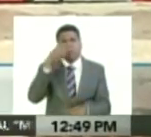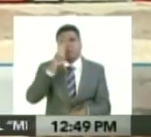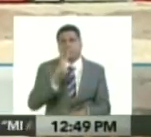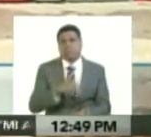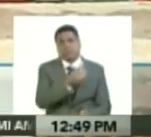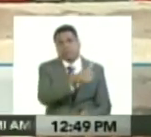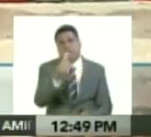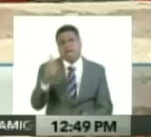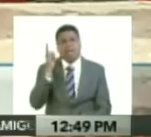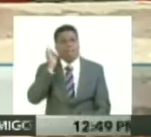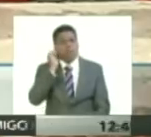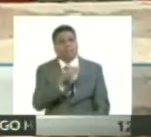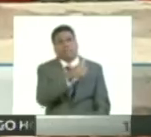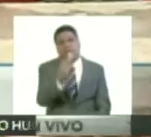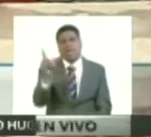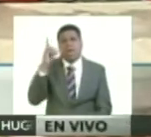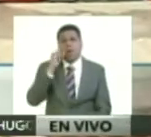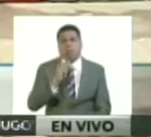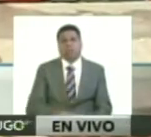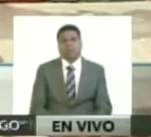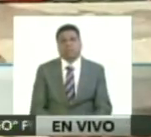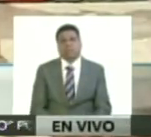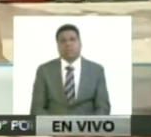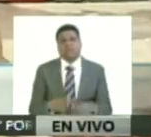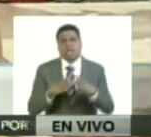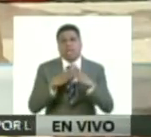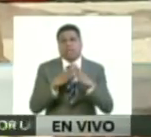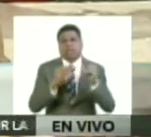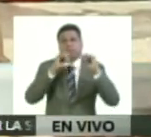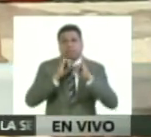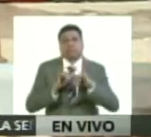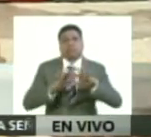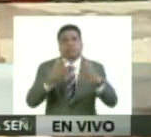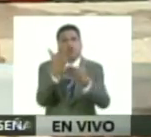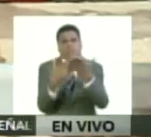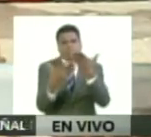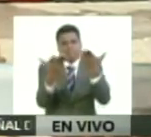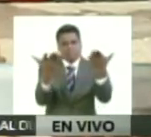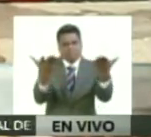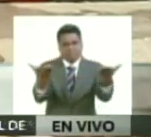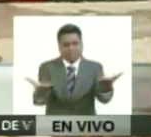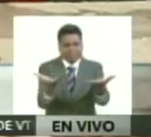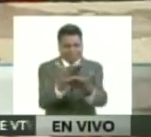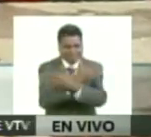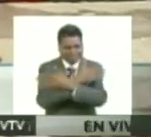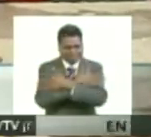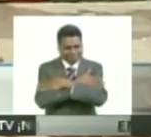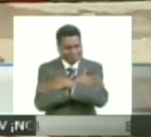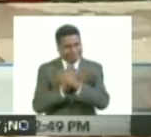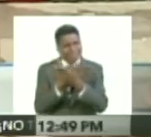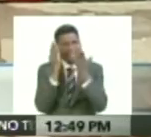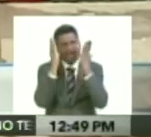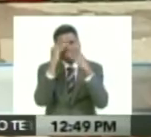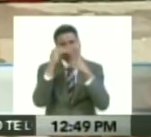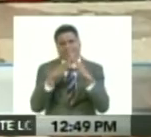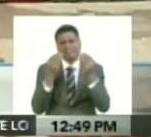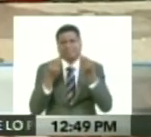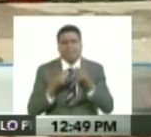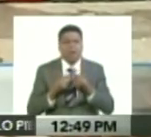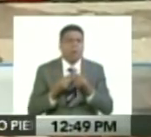cada mujer y de cada hombre hacia quienes extendió sus manos generosas para atender, para